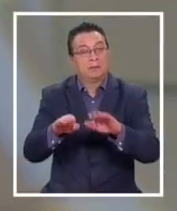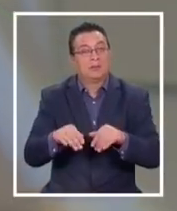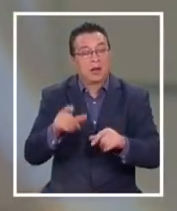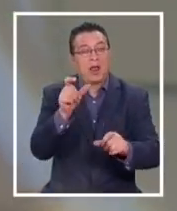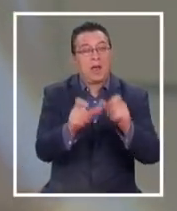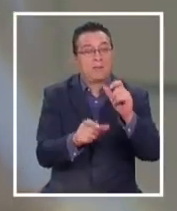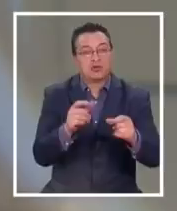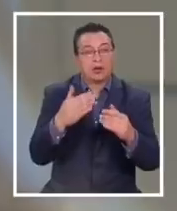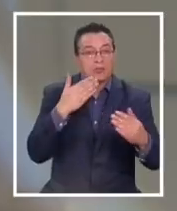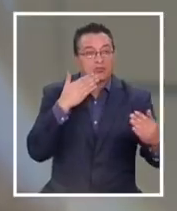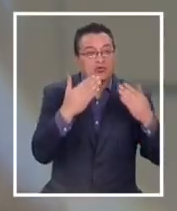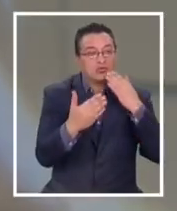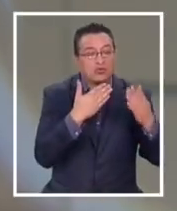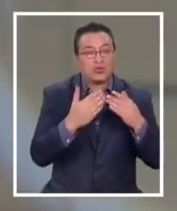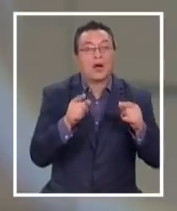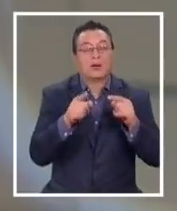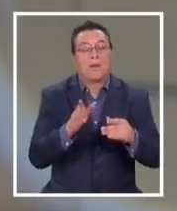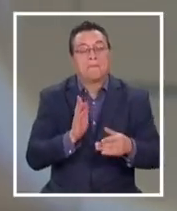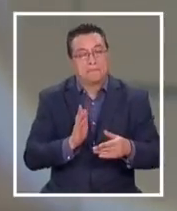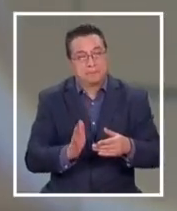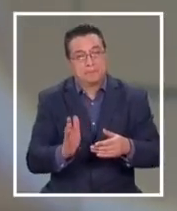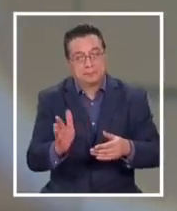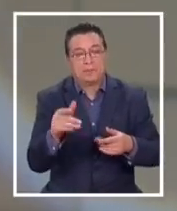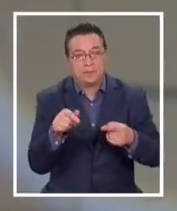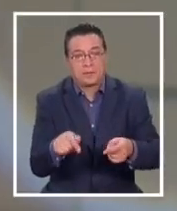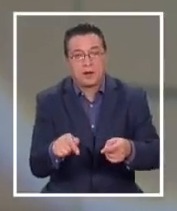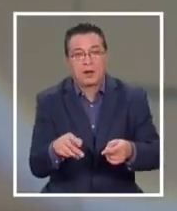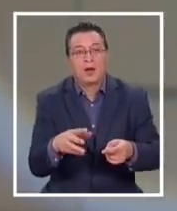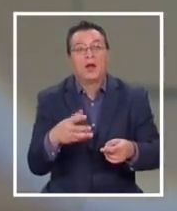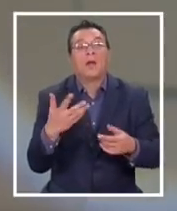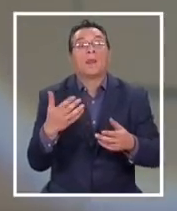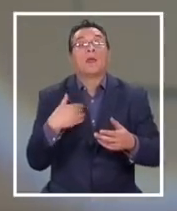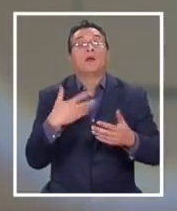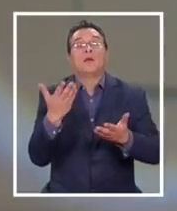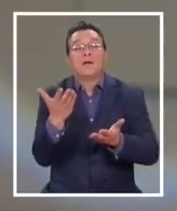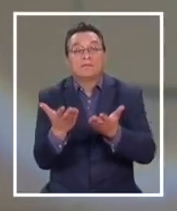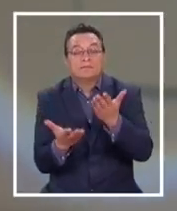personas contagiadas y por lo tanto esa evaluación es permanente. No sé si la evaluación es